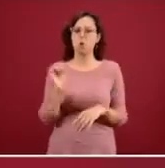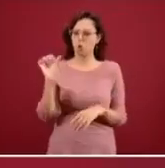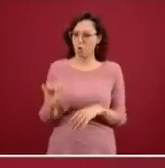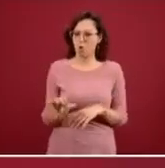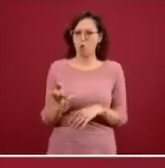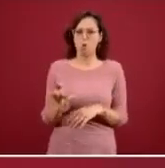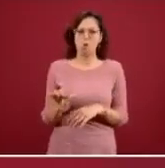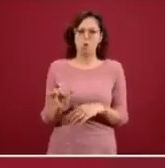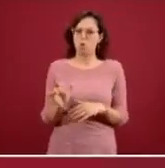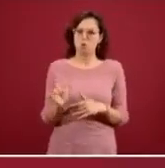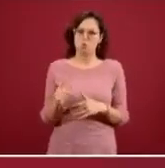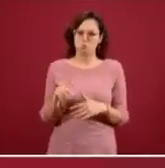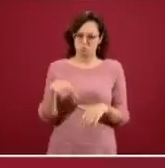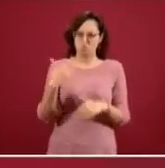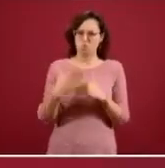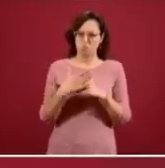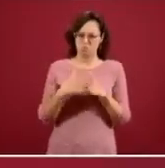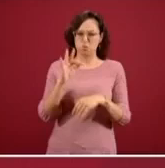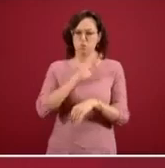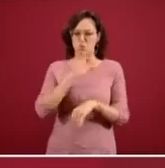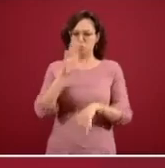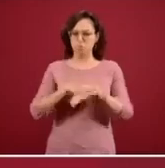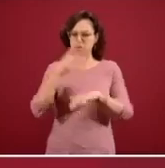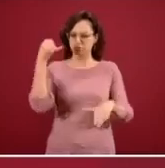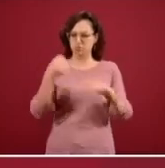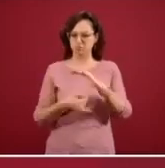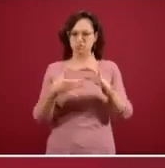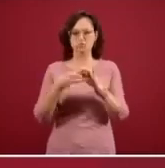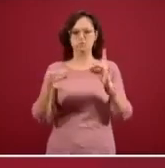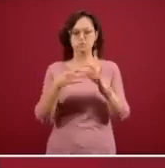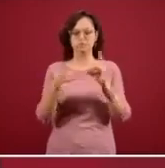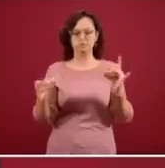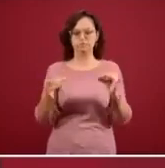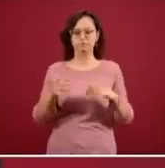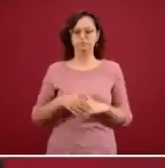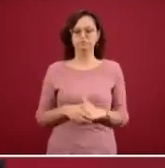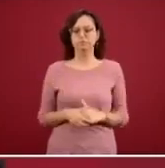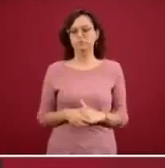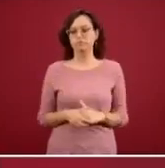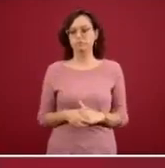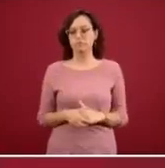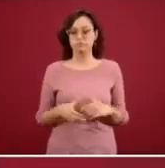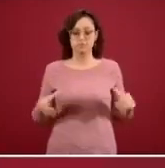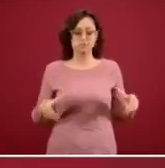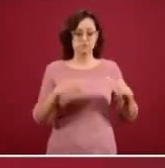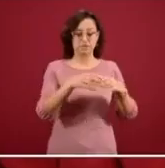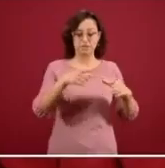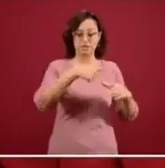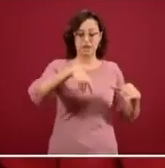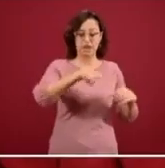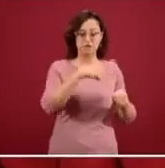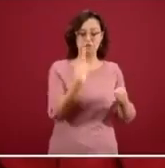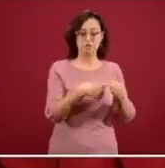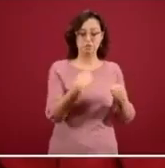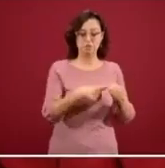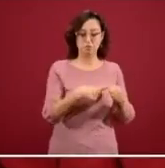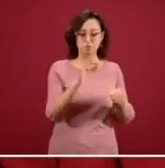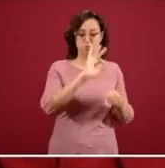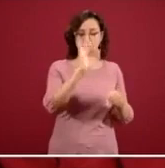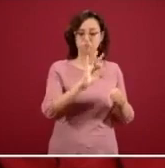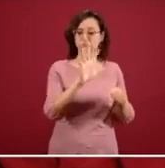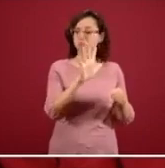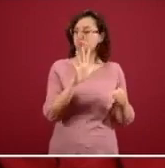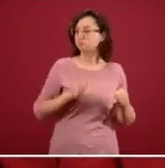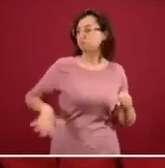otra sesión a mayores detalles, y lo que representa es, tal como lo comenté también ayer y como lo